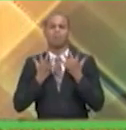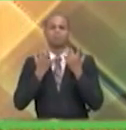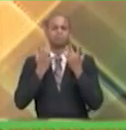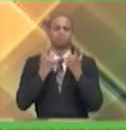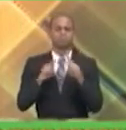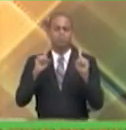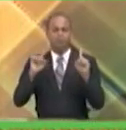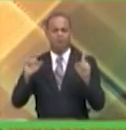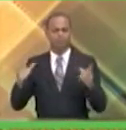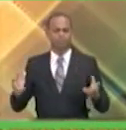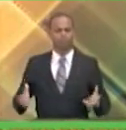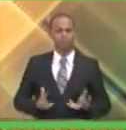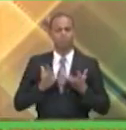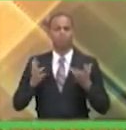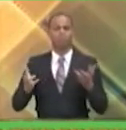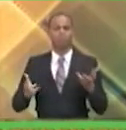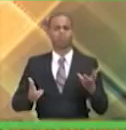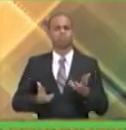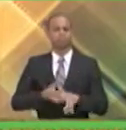bien.